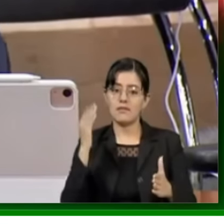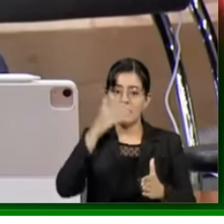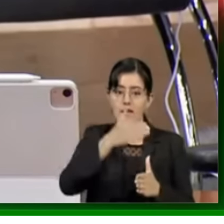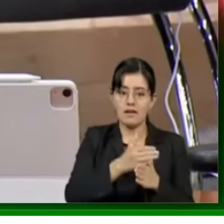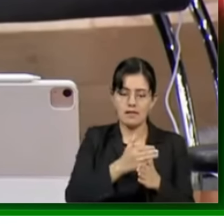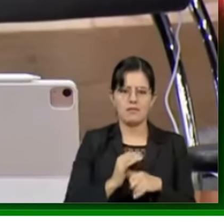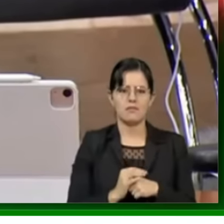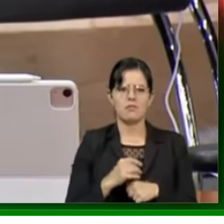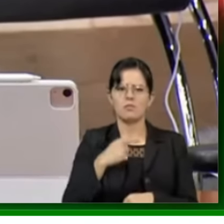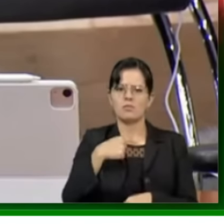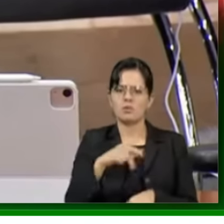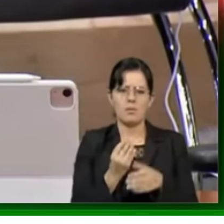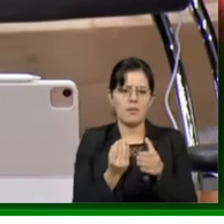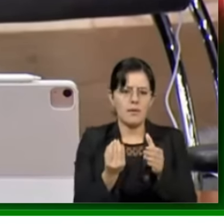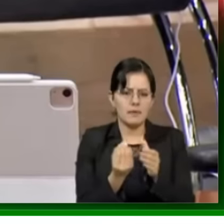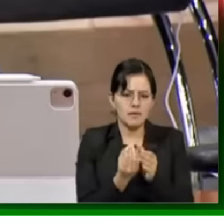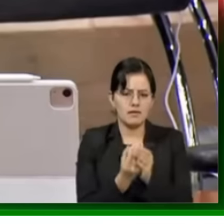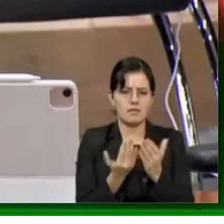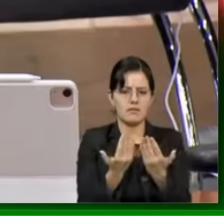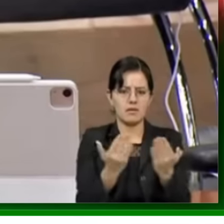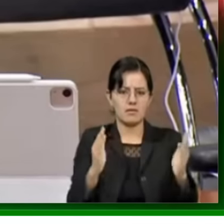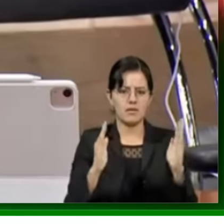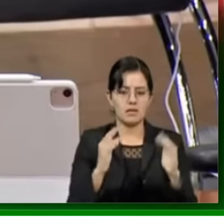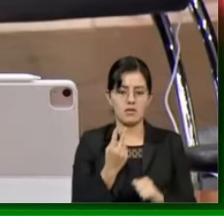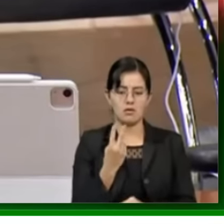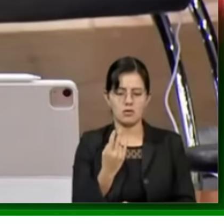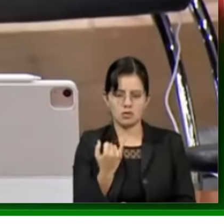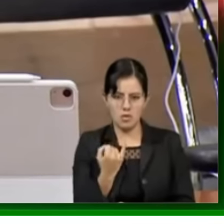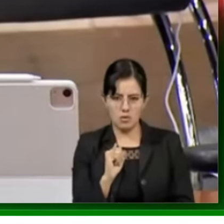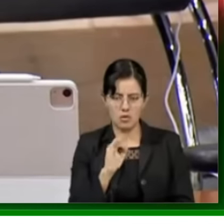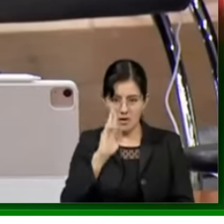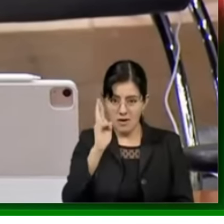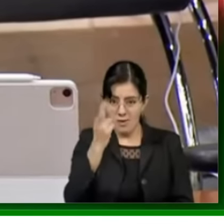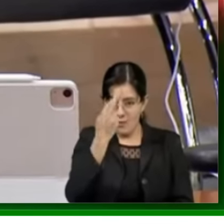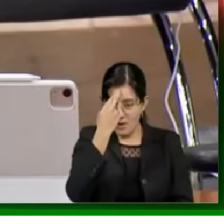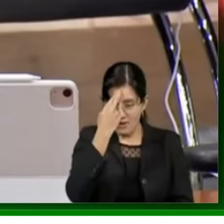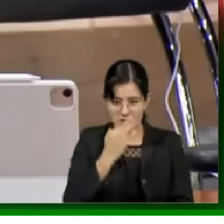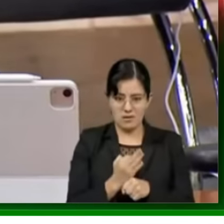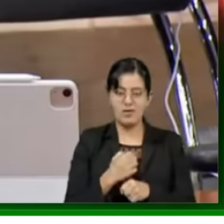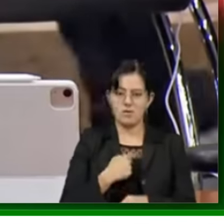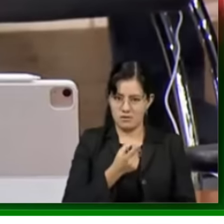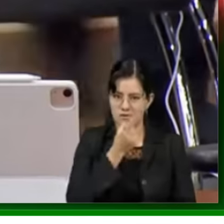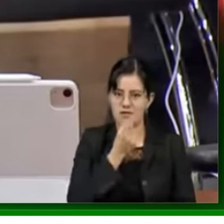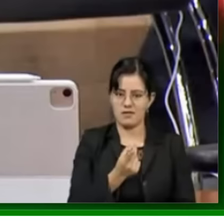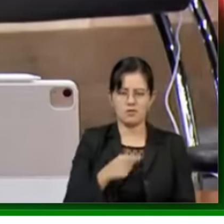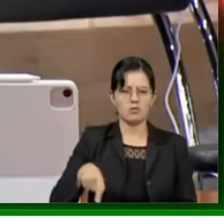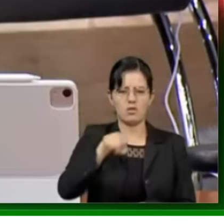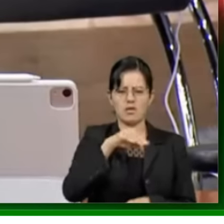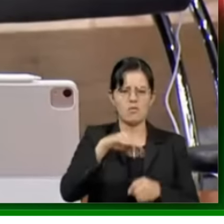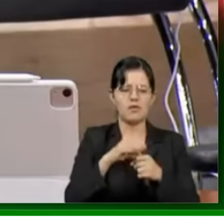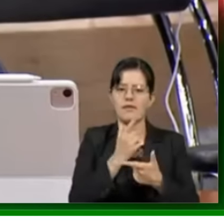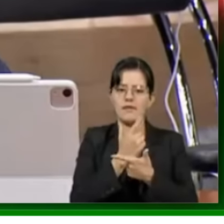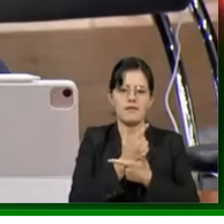la intimidad de la casilla el 2 de junio recuerden este mensaje y voten en